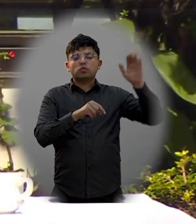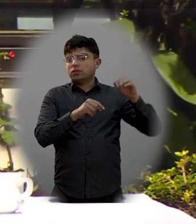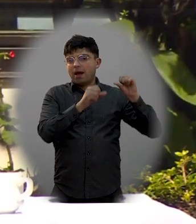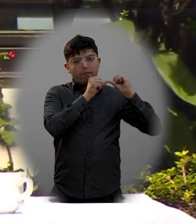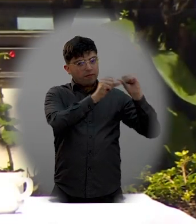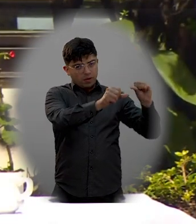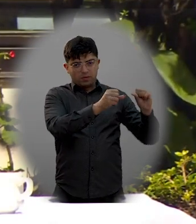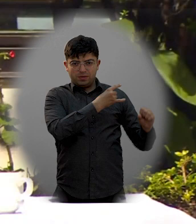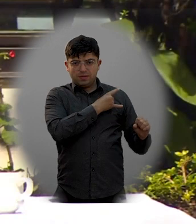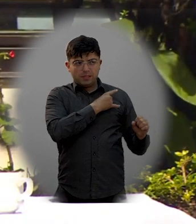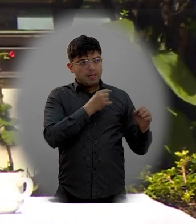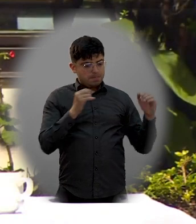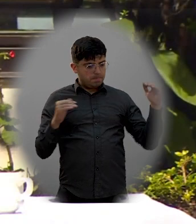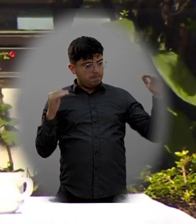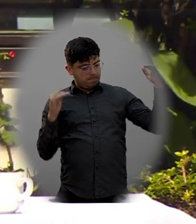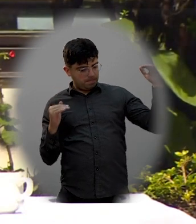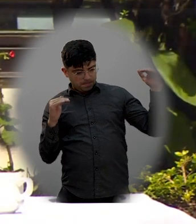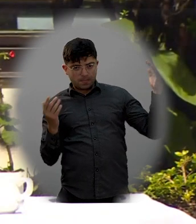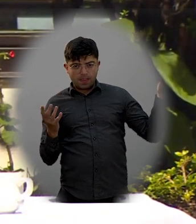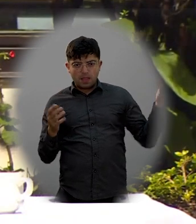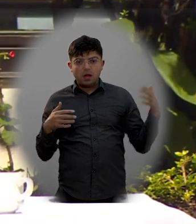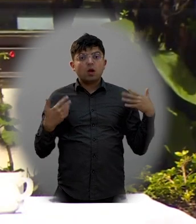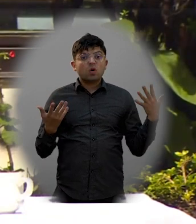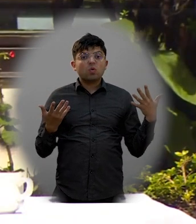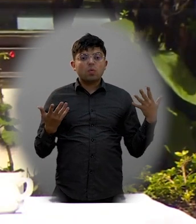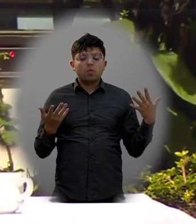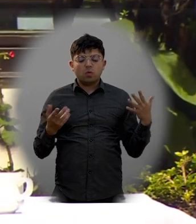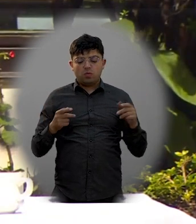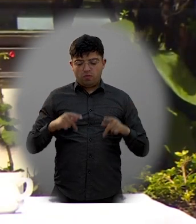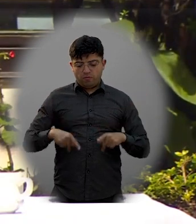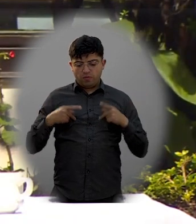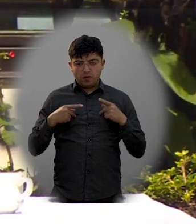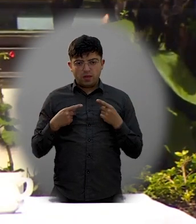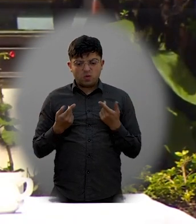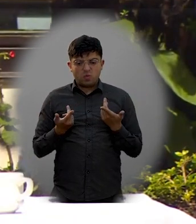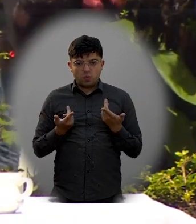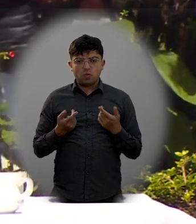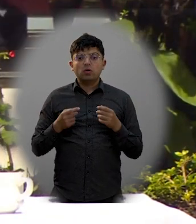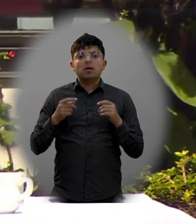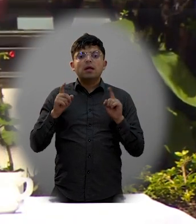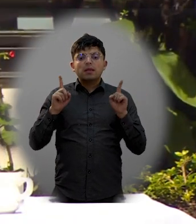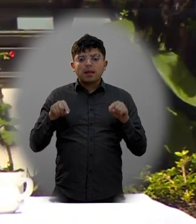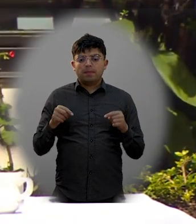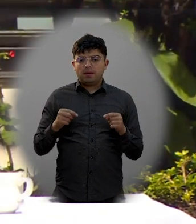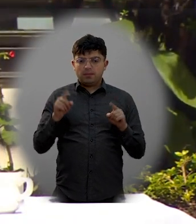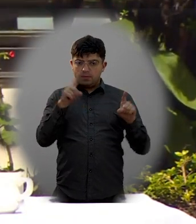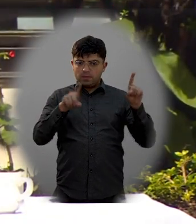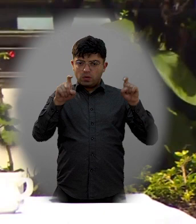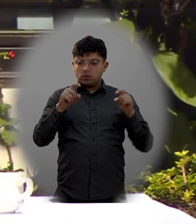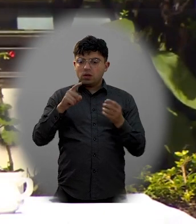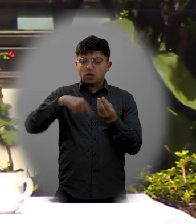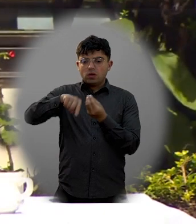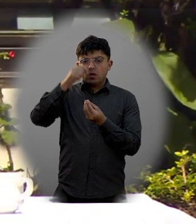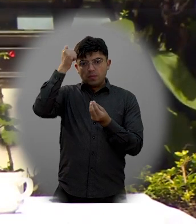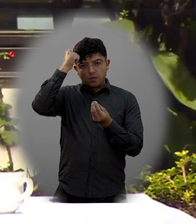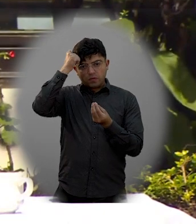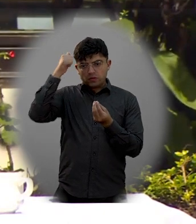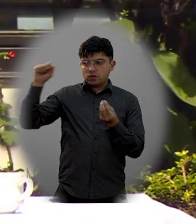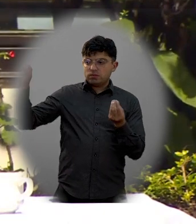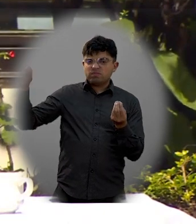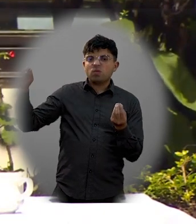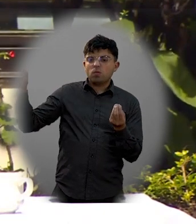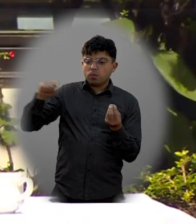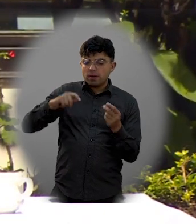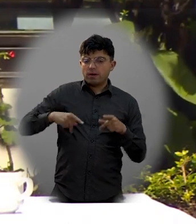planta. Entonces creo que hablando de cómo sostenemos la vida, preguntémonos cómo sostener la vida de nuestros docentes, ¿no? Y en